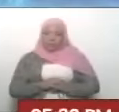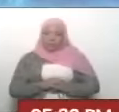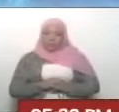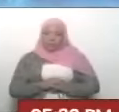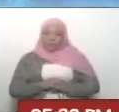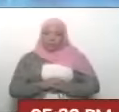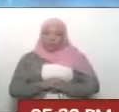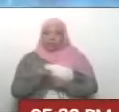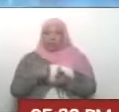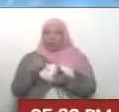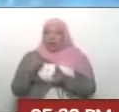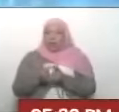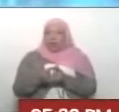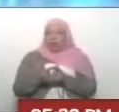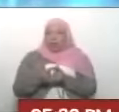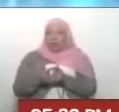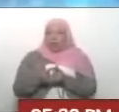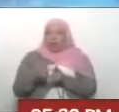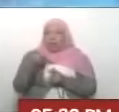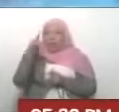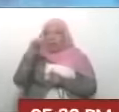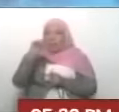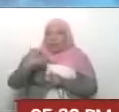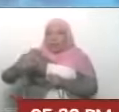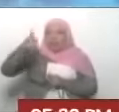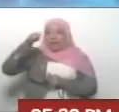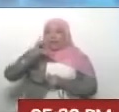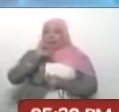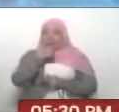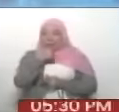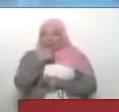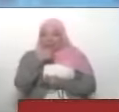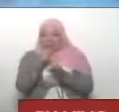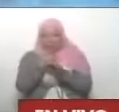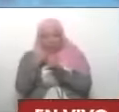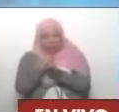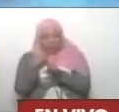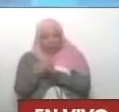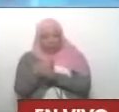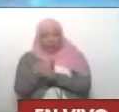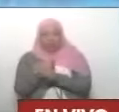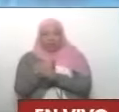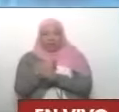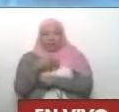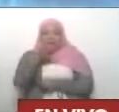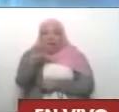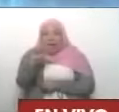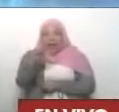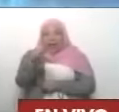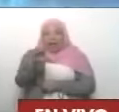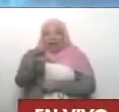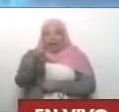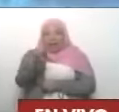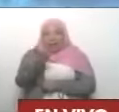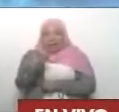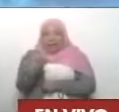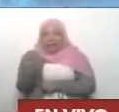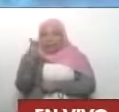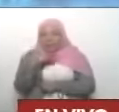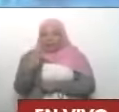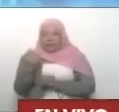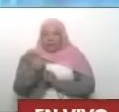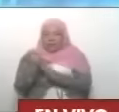Vamos entonces de mayor a menor. Alexis Corredor. Alexis Corredor,